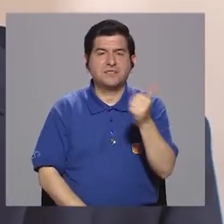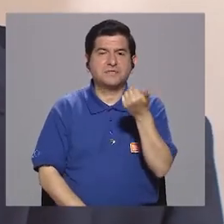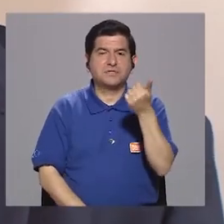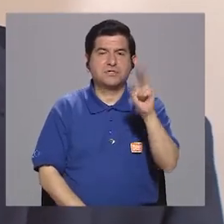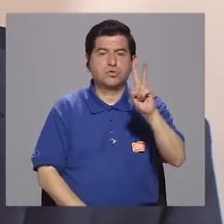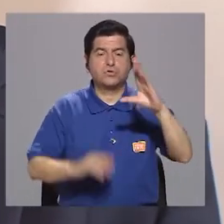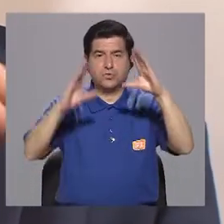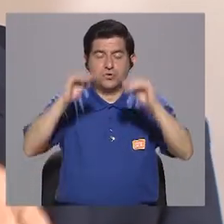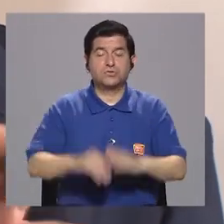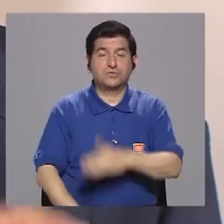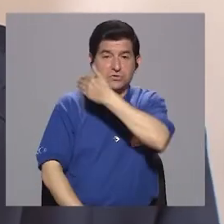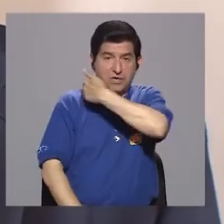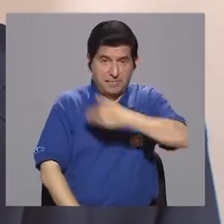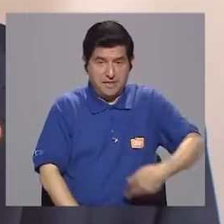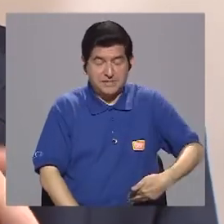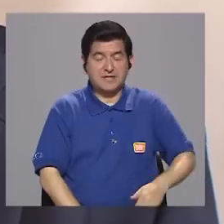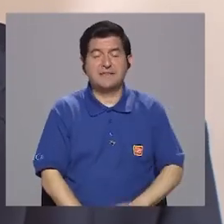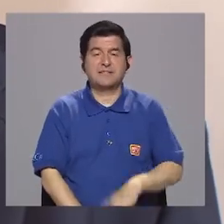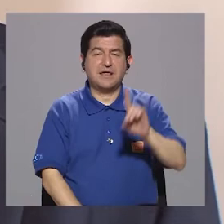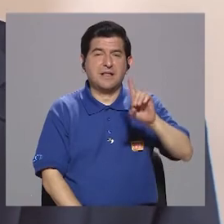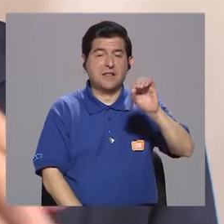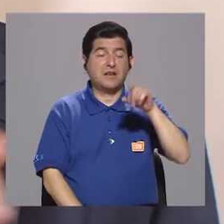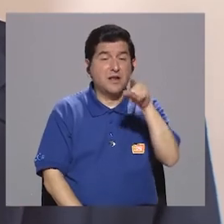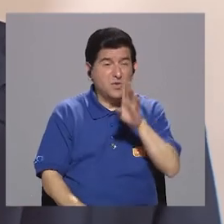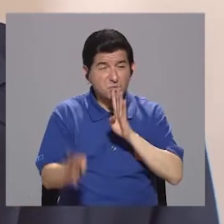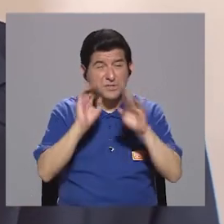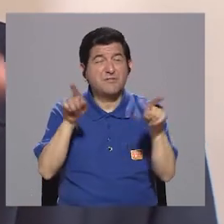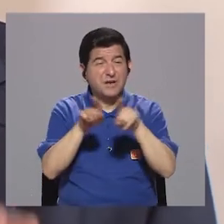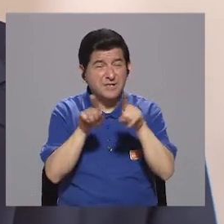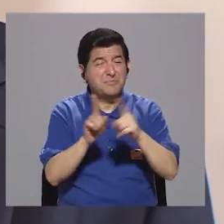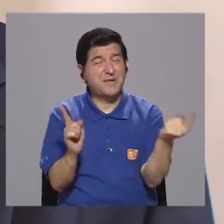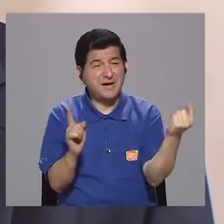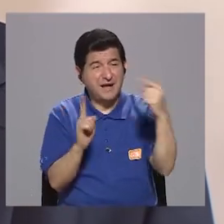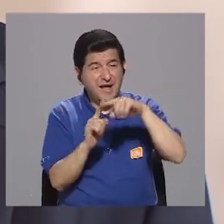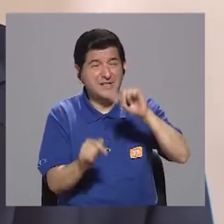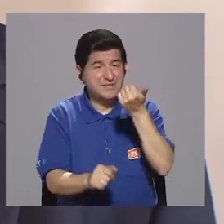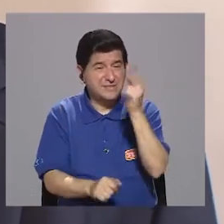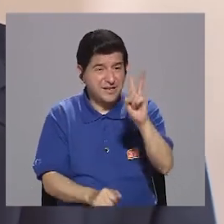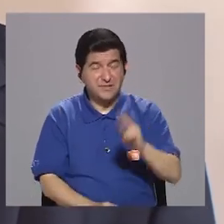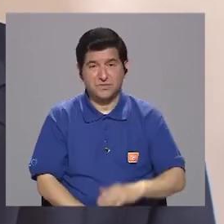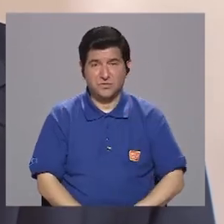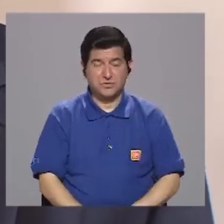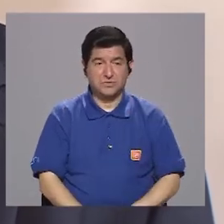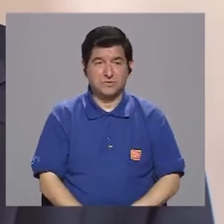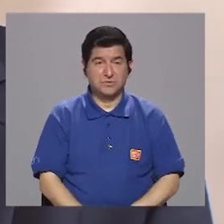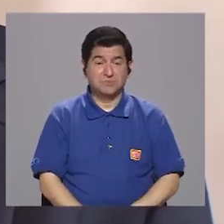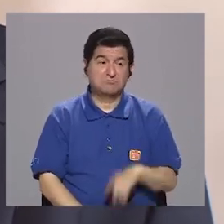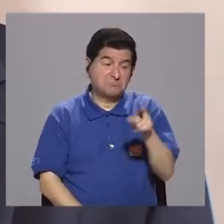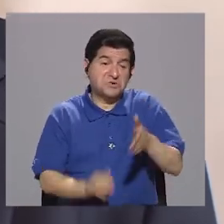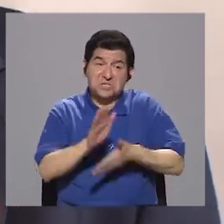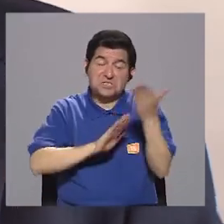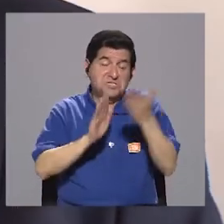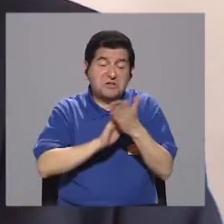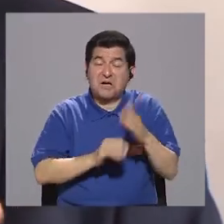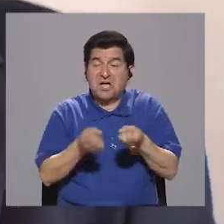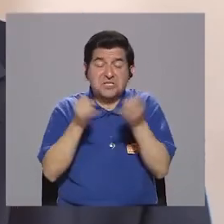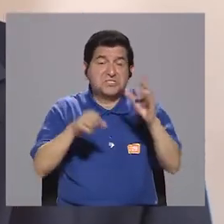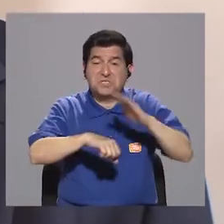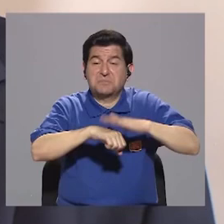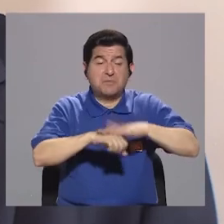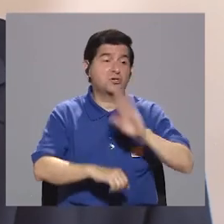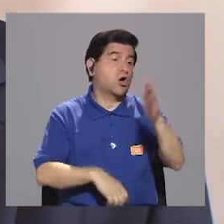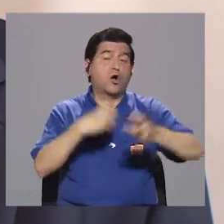12 y el presidente Oduber, que era el presidente de la Asamblea, me llamó y dijo, mira, ¿y vos vas a hablar todavía hasta las 12? Y así. Me dice, don Pepe se va a ir sin permiso. Y le dije, bueno,